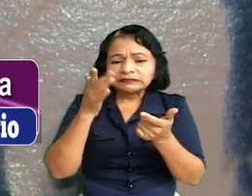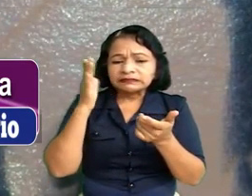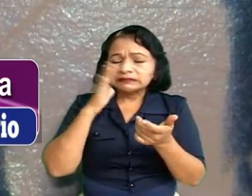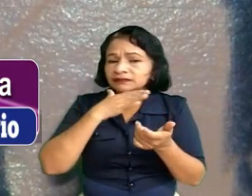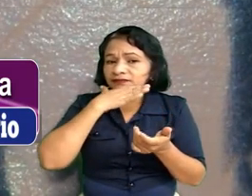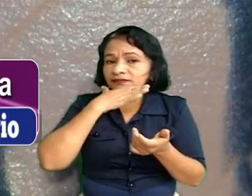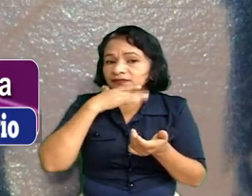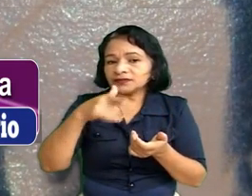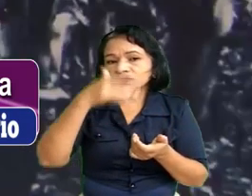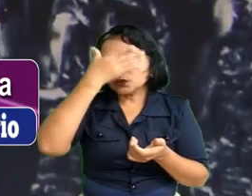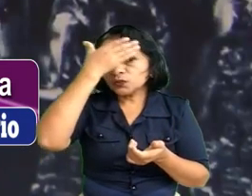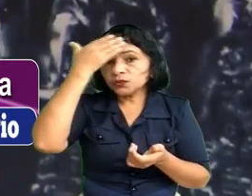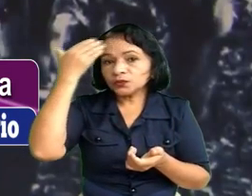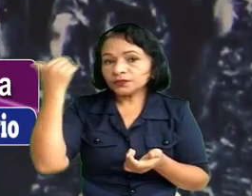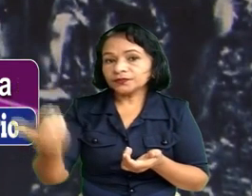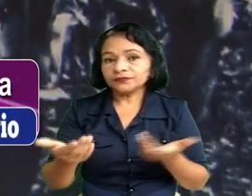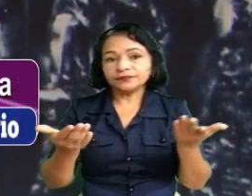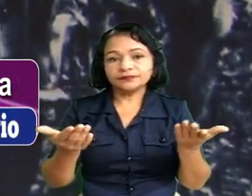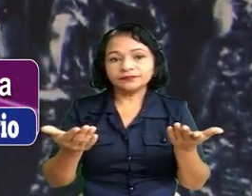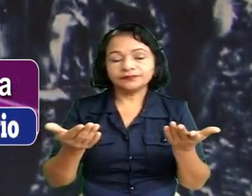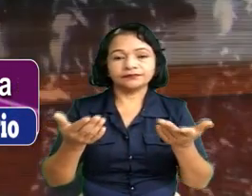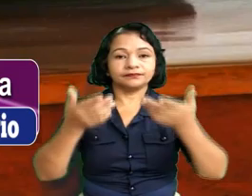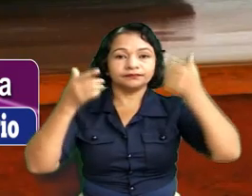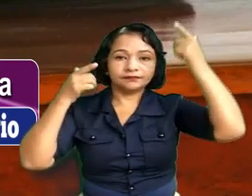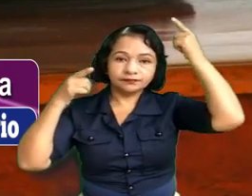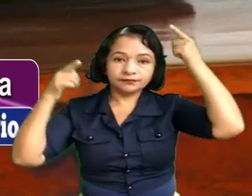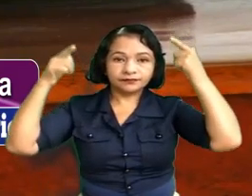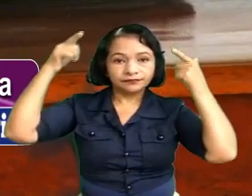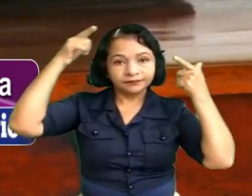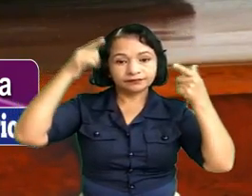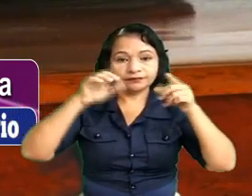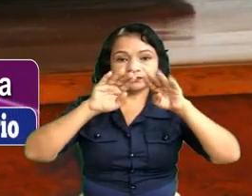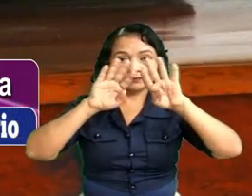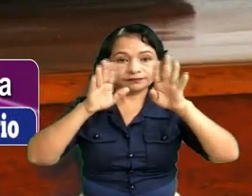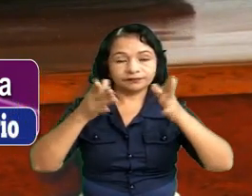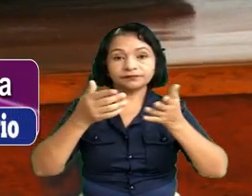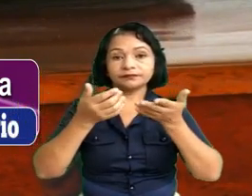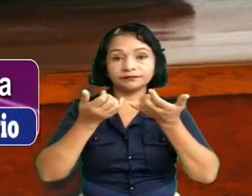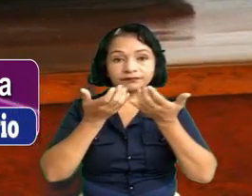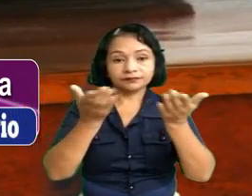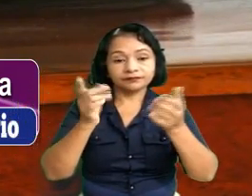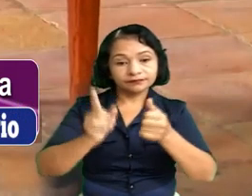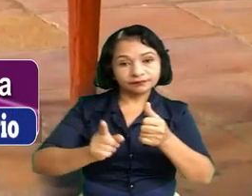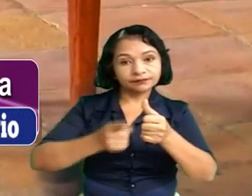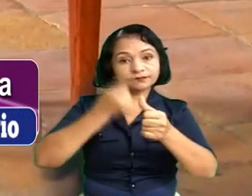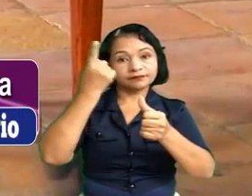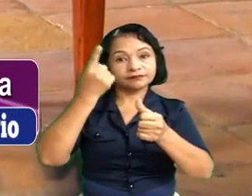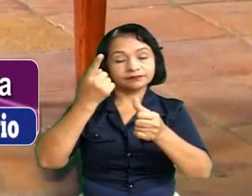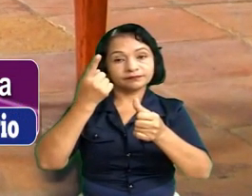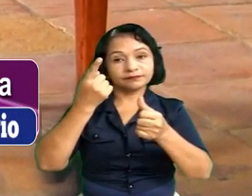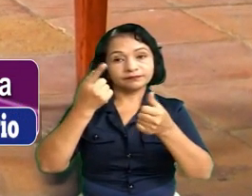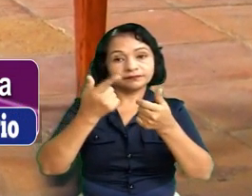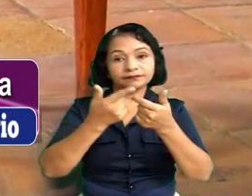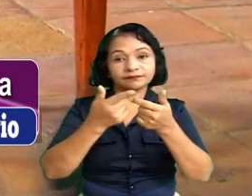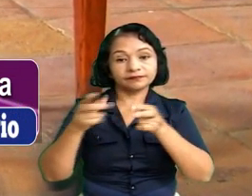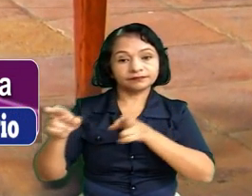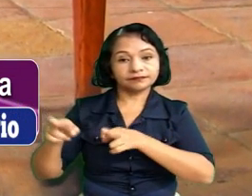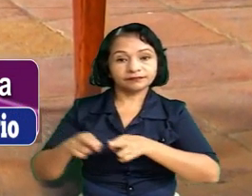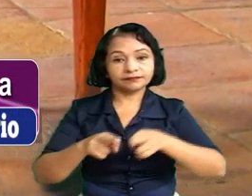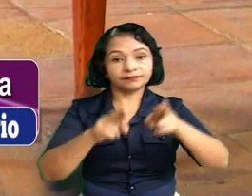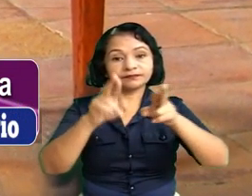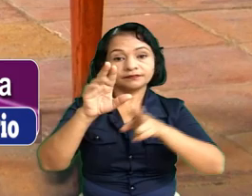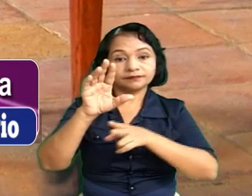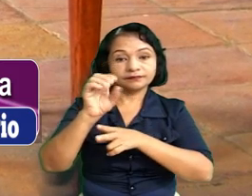Pero también es un mensaje muy importante que da el general y da la Blanquita. Hacer la primera cooperativa en las riberas del río